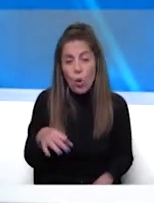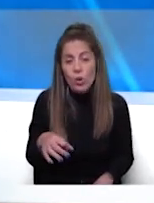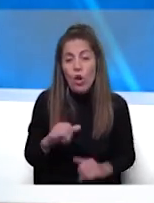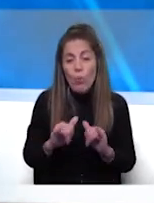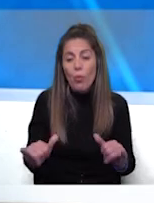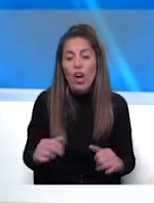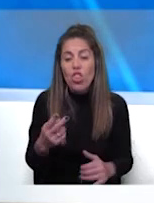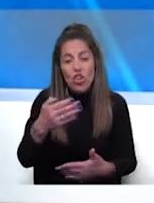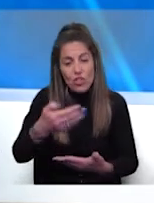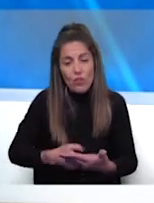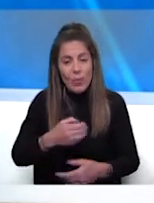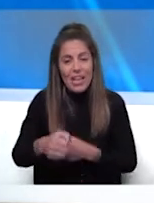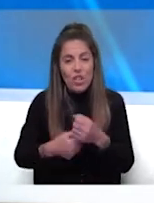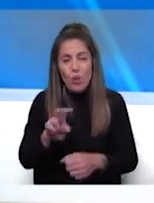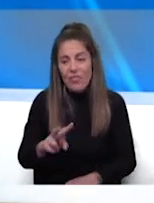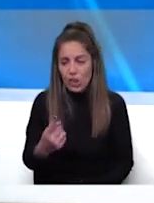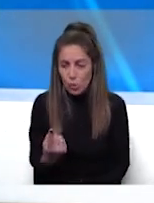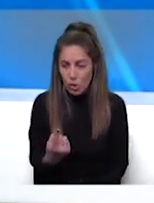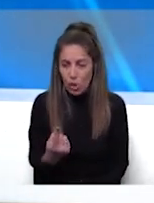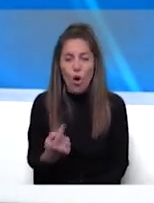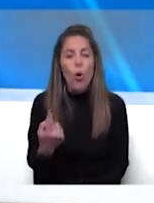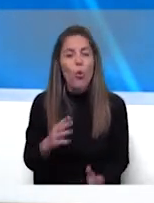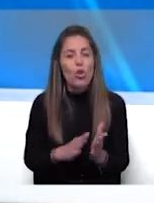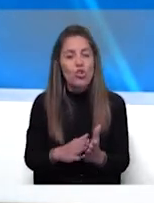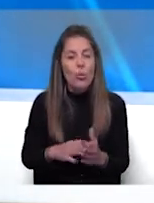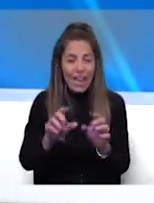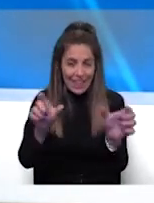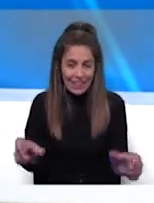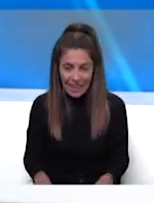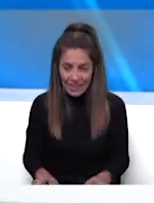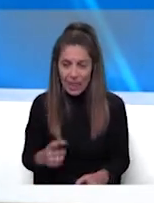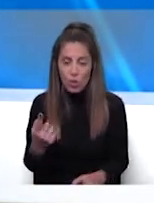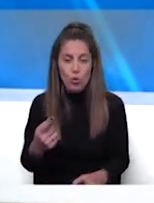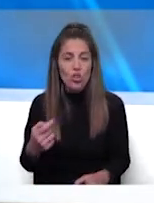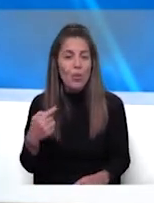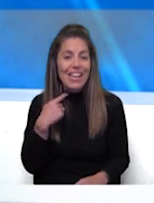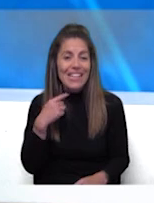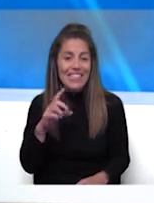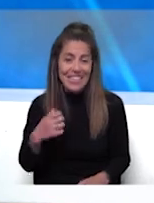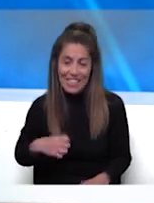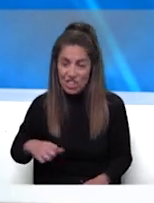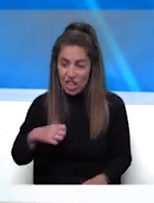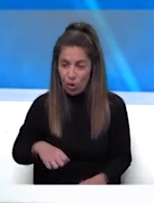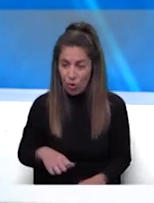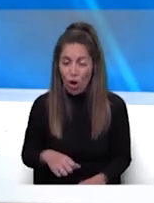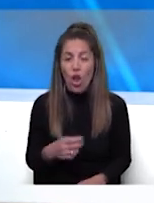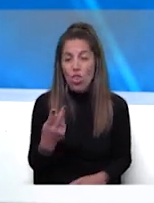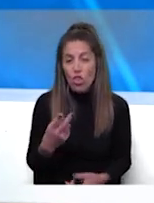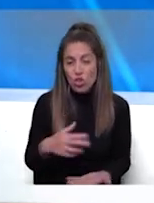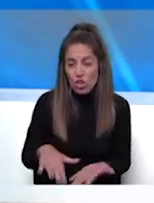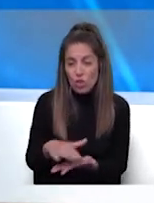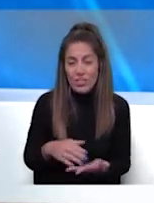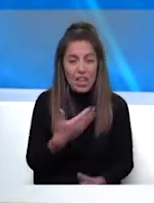publicado son dos informes del 2021, uno sobre Antel Arena y uno sobre Gas Allago. O sea, dos casos